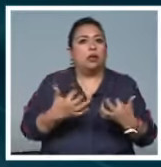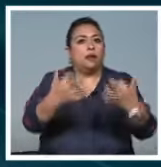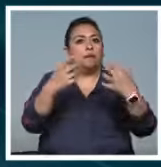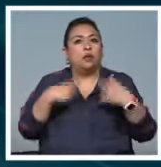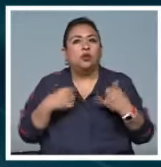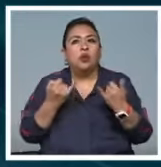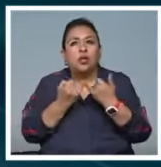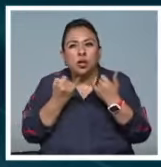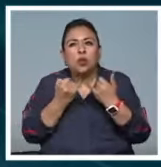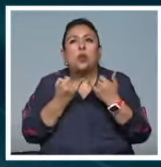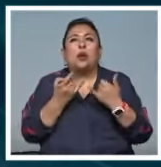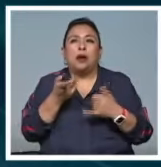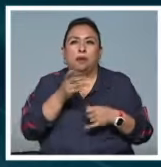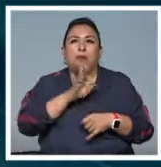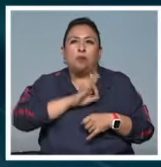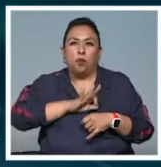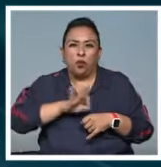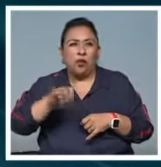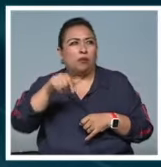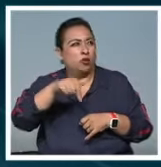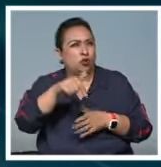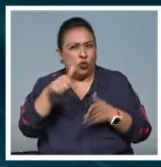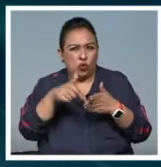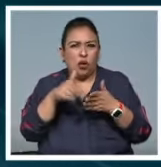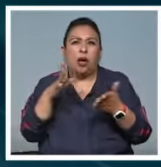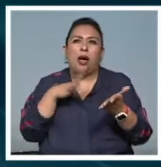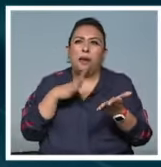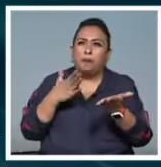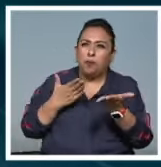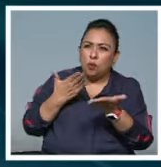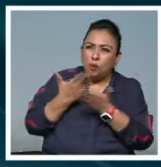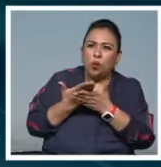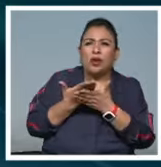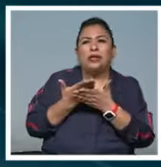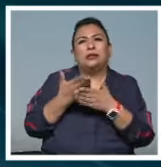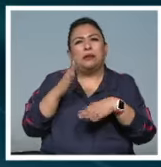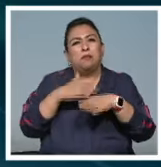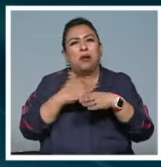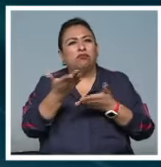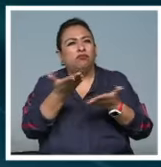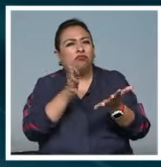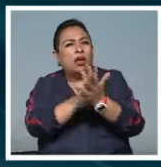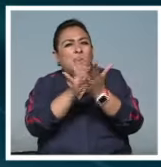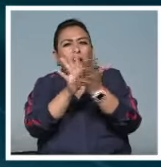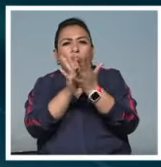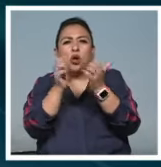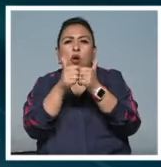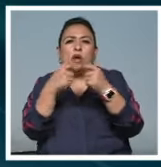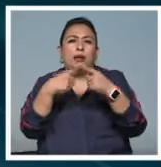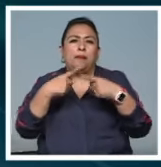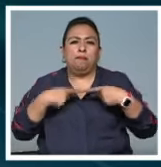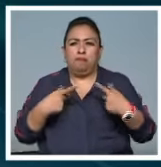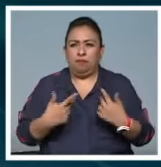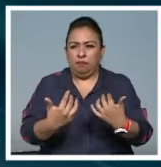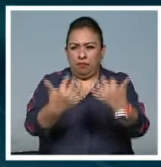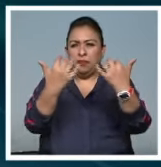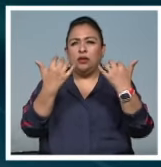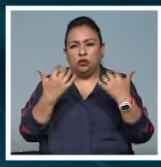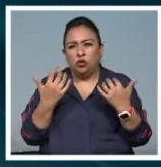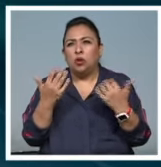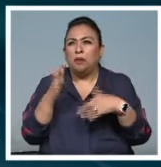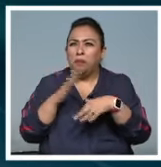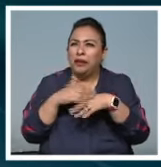la construcción nos permite pues proponer cosas más interactivas con el público, ¿no? Un poco